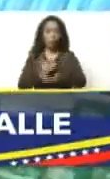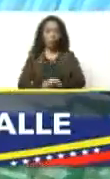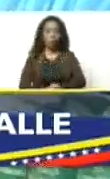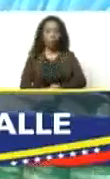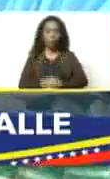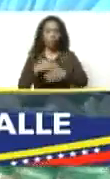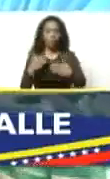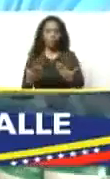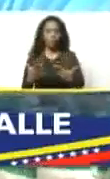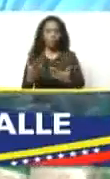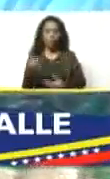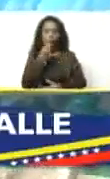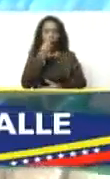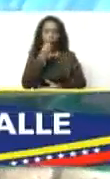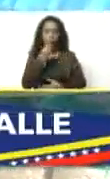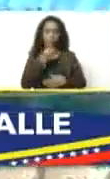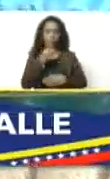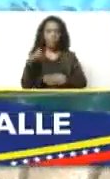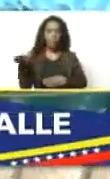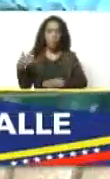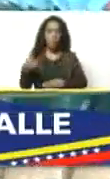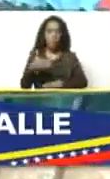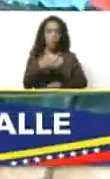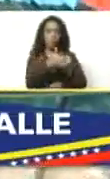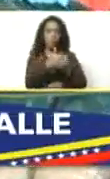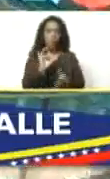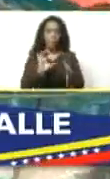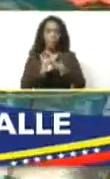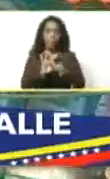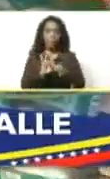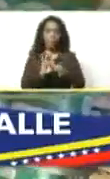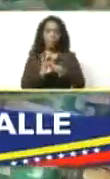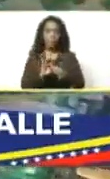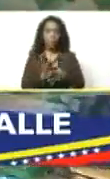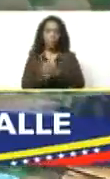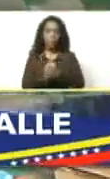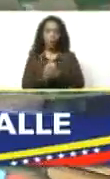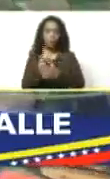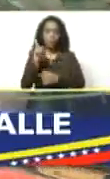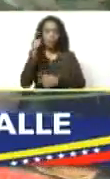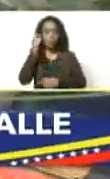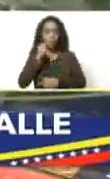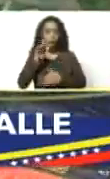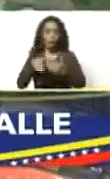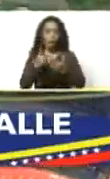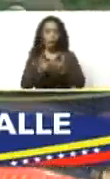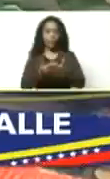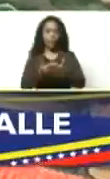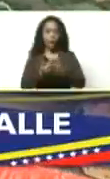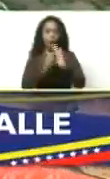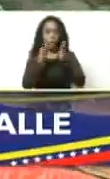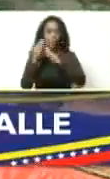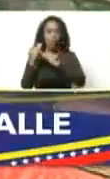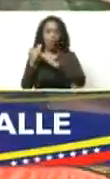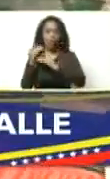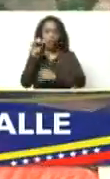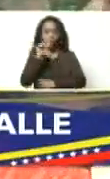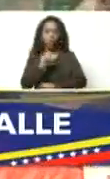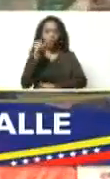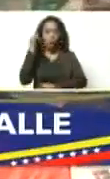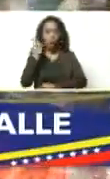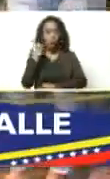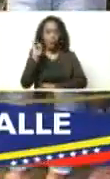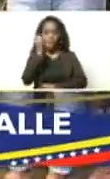de proteína marina con una articulación de los compas en Sucre hasta la comuna El Sur Existe,